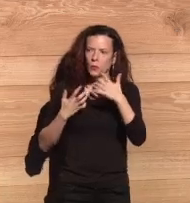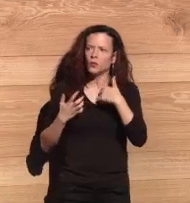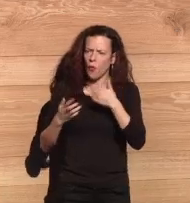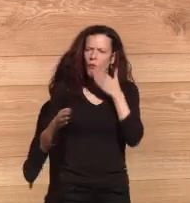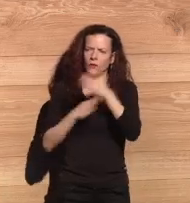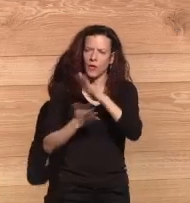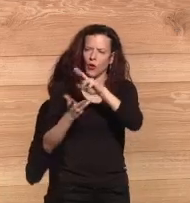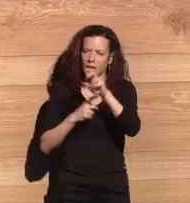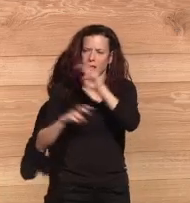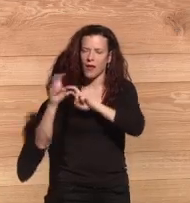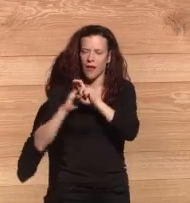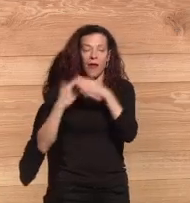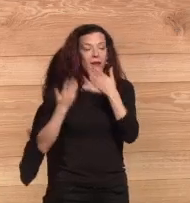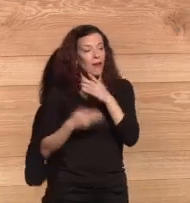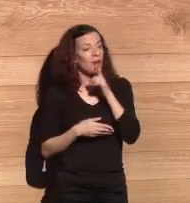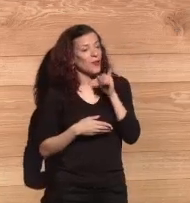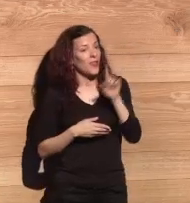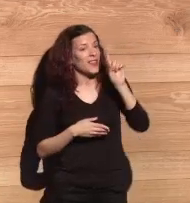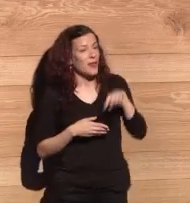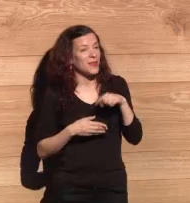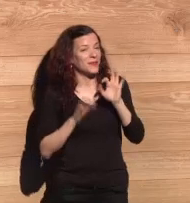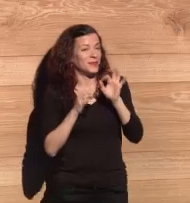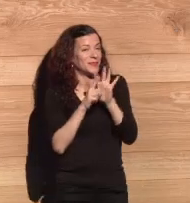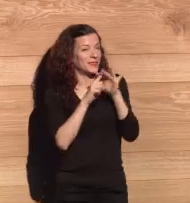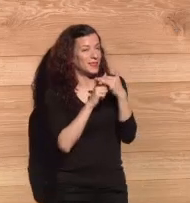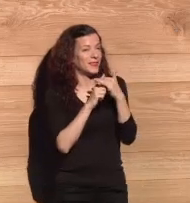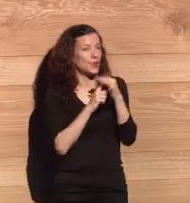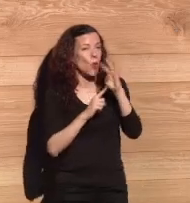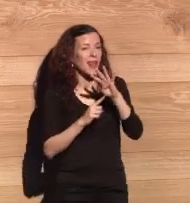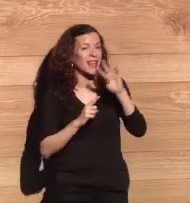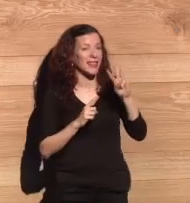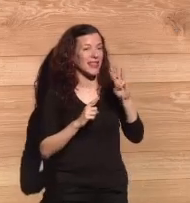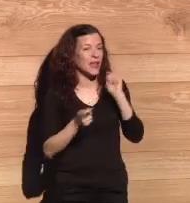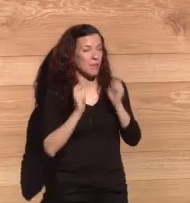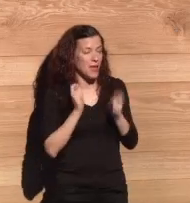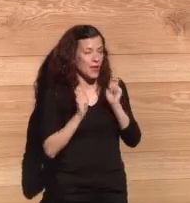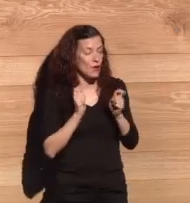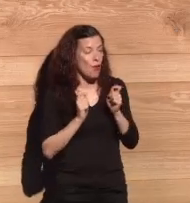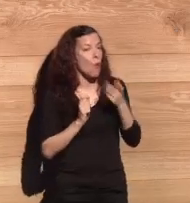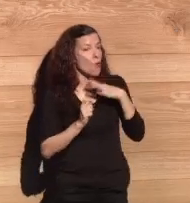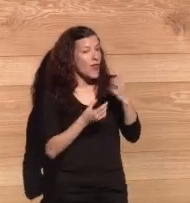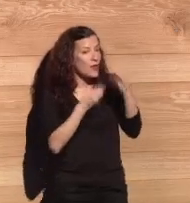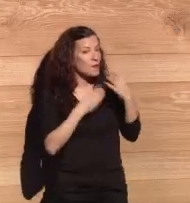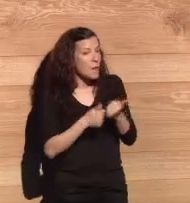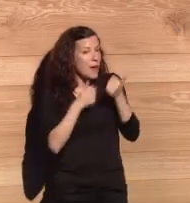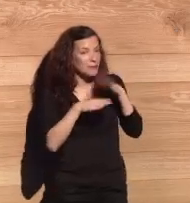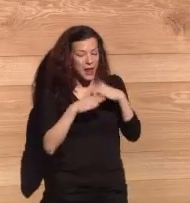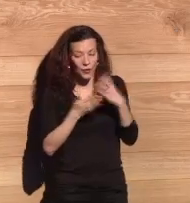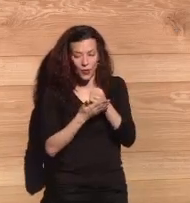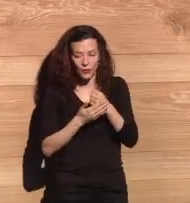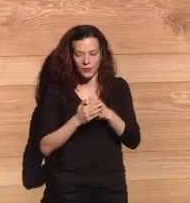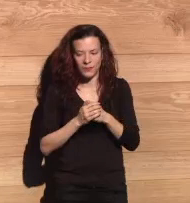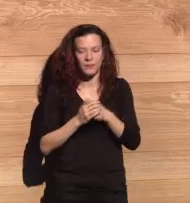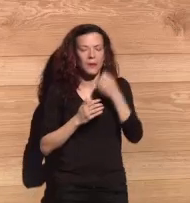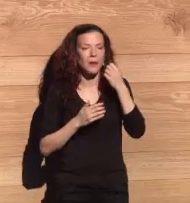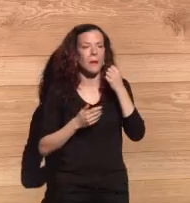buscarla. A ti te pasó con el caso de los 43 en México. Exacto. ¿Puedes contarlo un poco más para todos? Bueno,